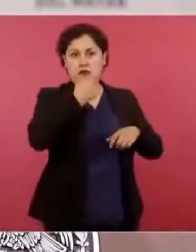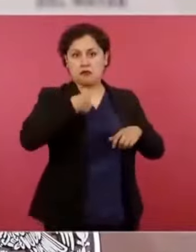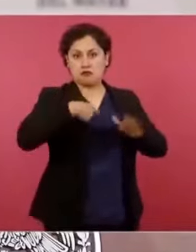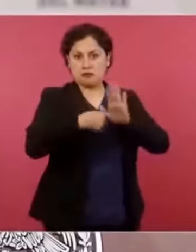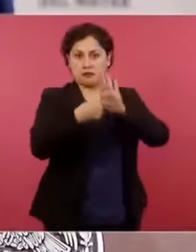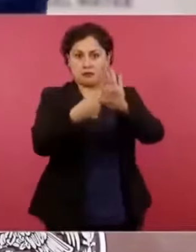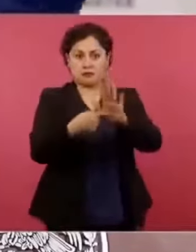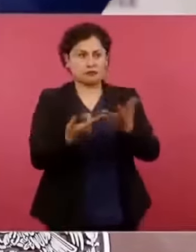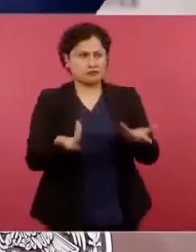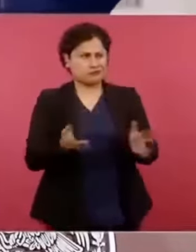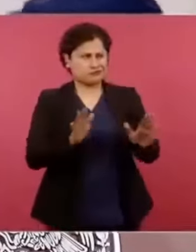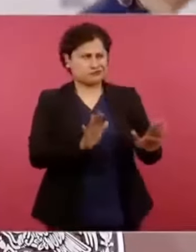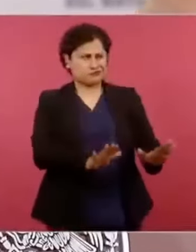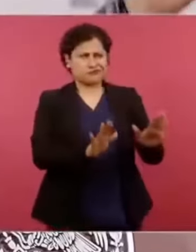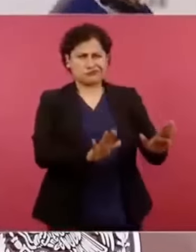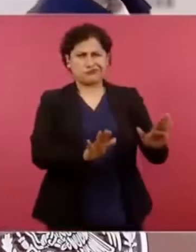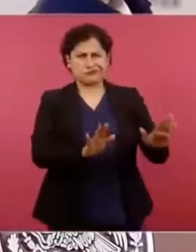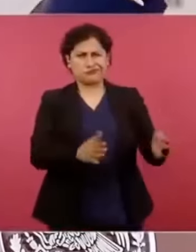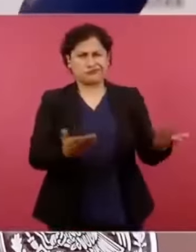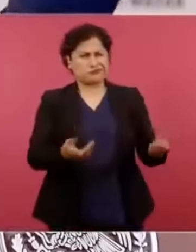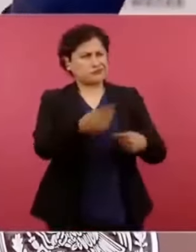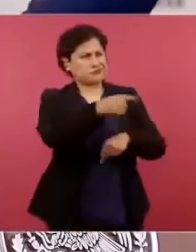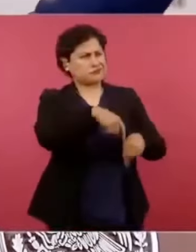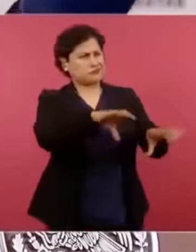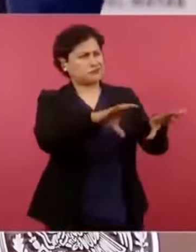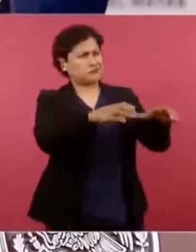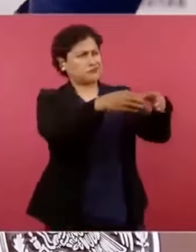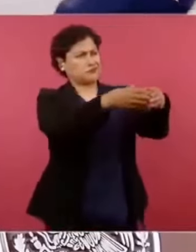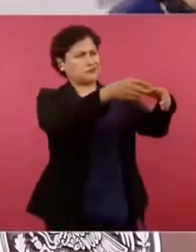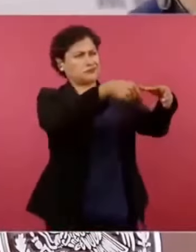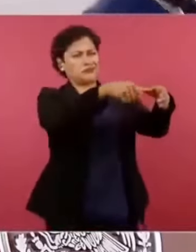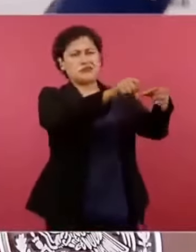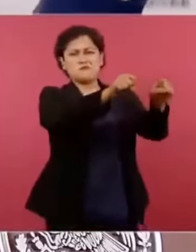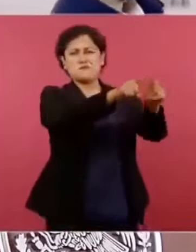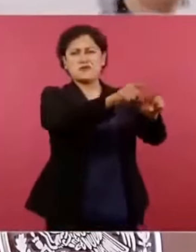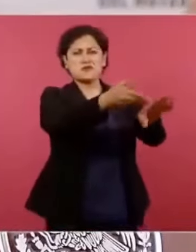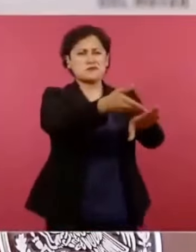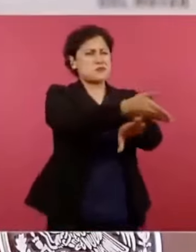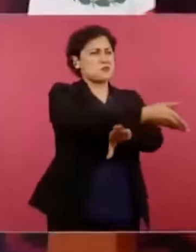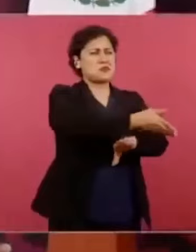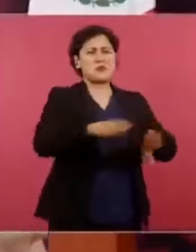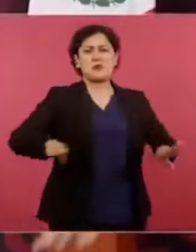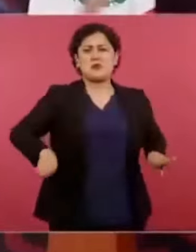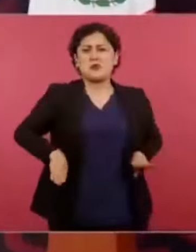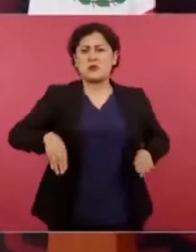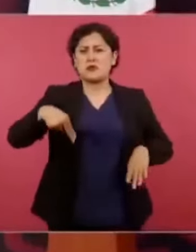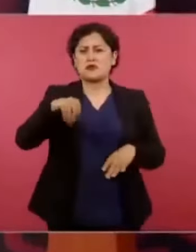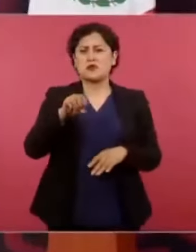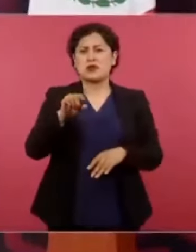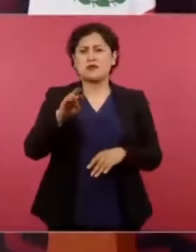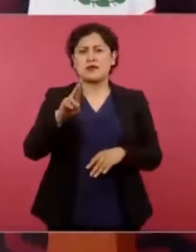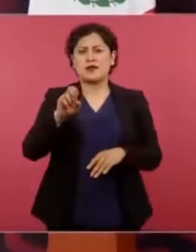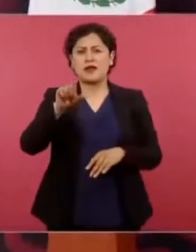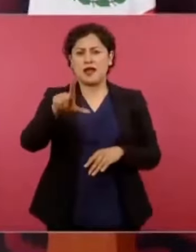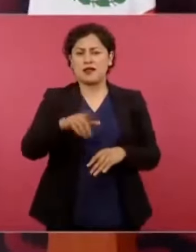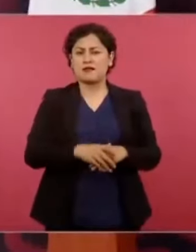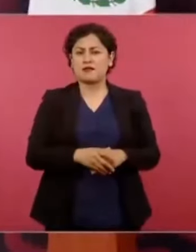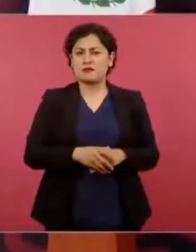un grupo que predominó durante todo el periodo neoliberal. Salinas los cooptó a